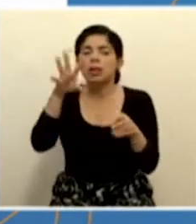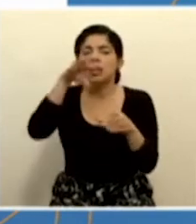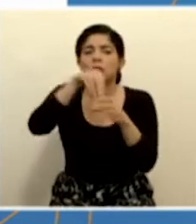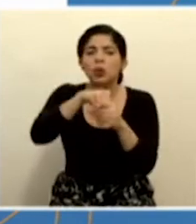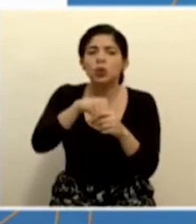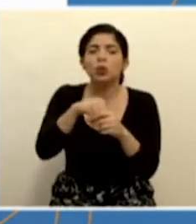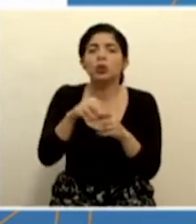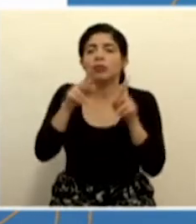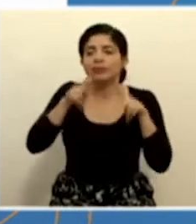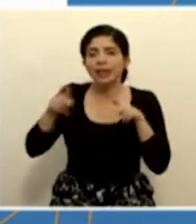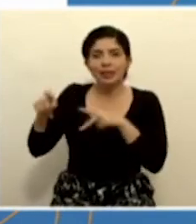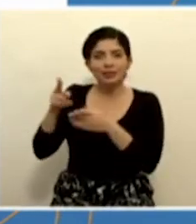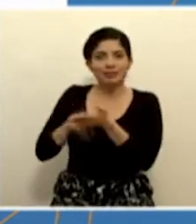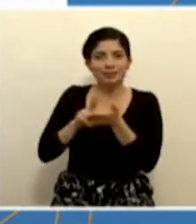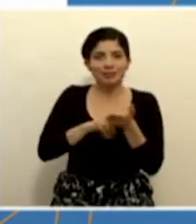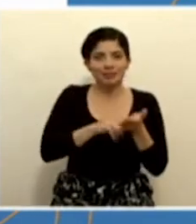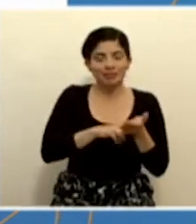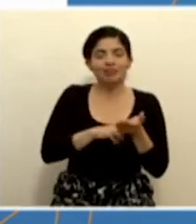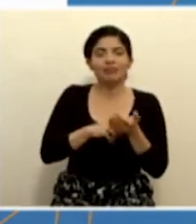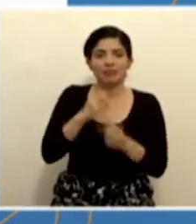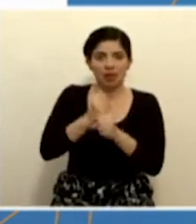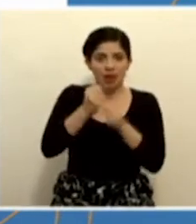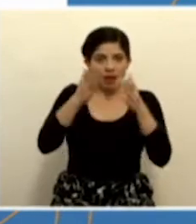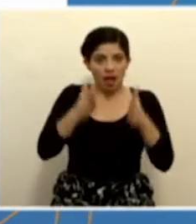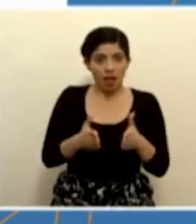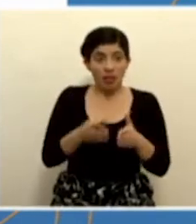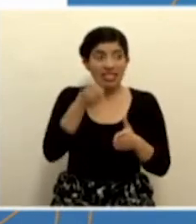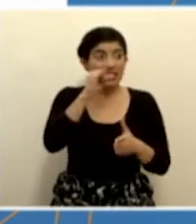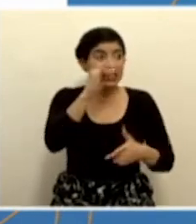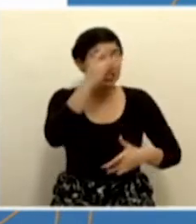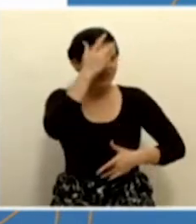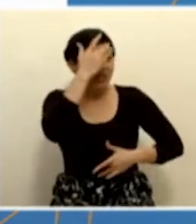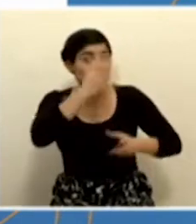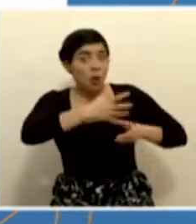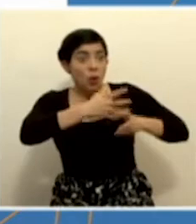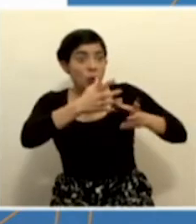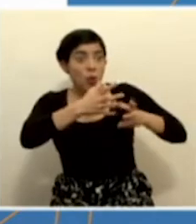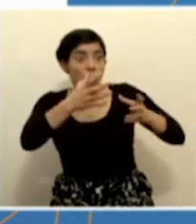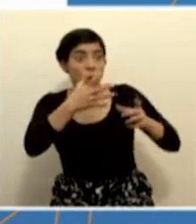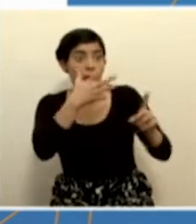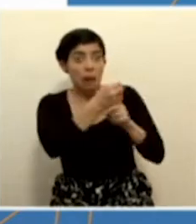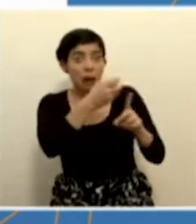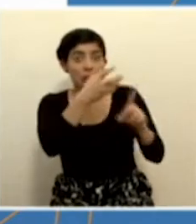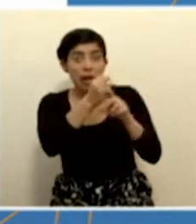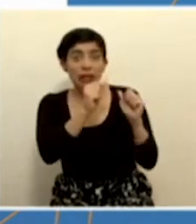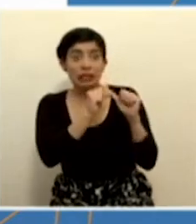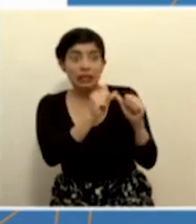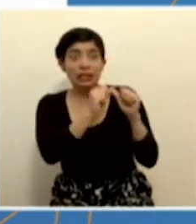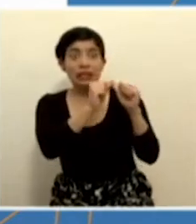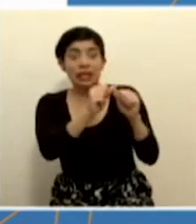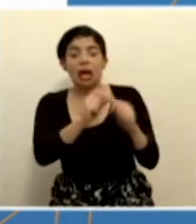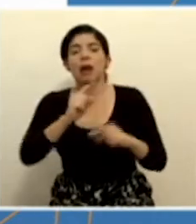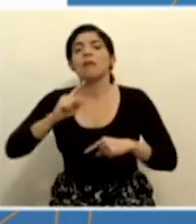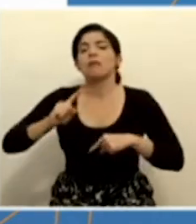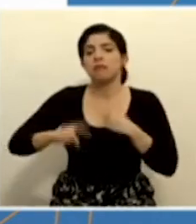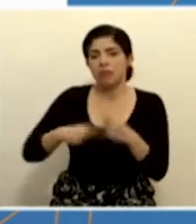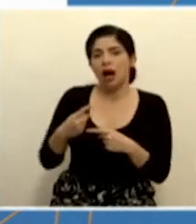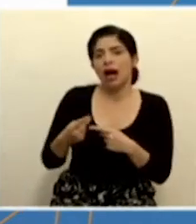recurso humano que si la enfermedad sigue como ha estado afectando al país vamos a empezar a tener